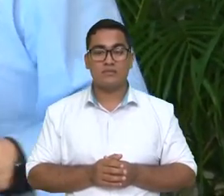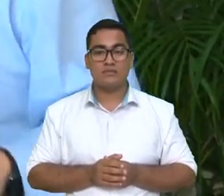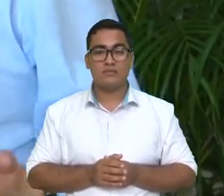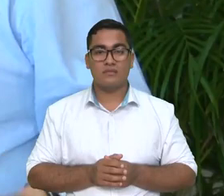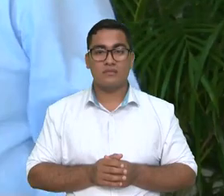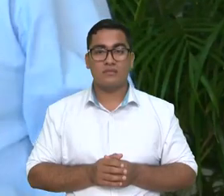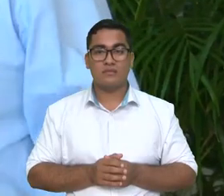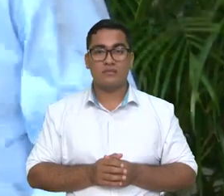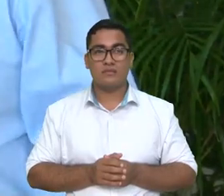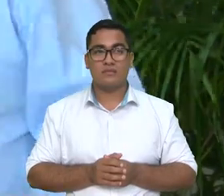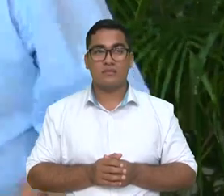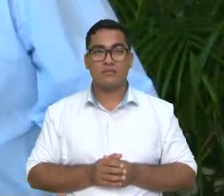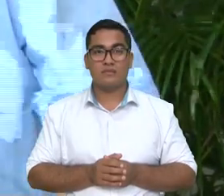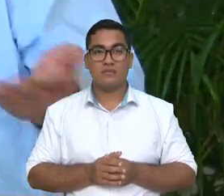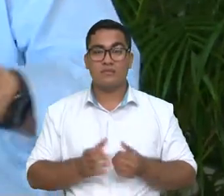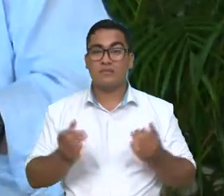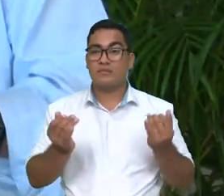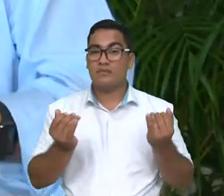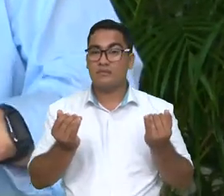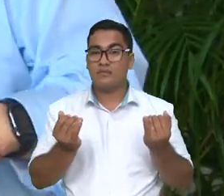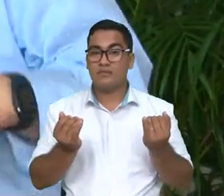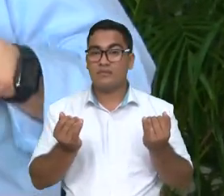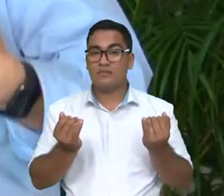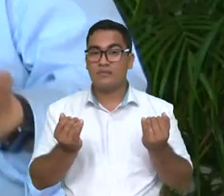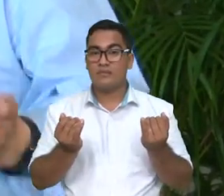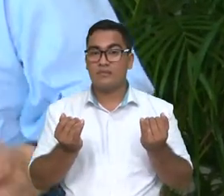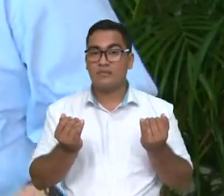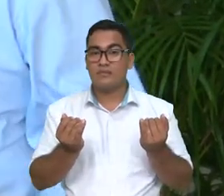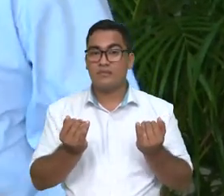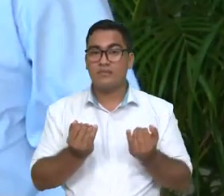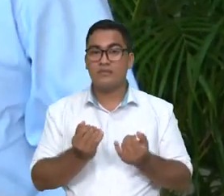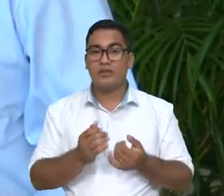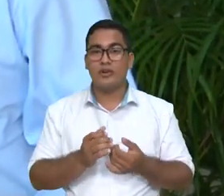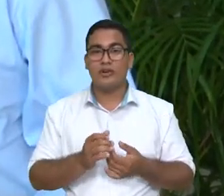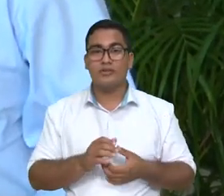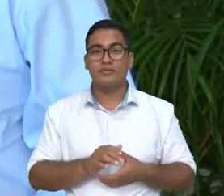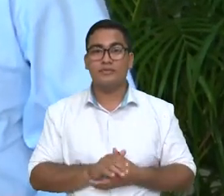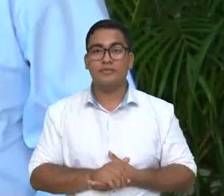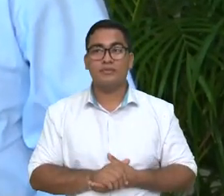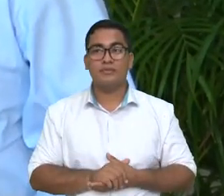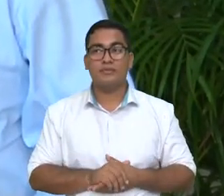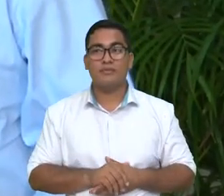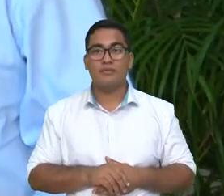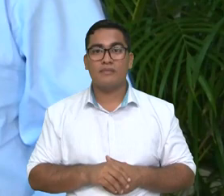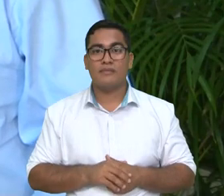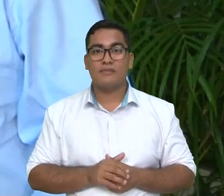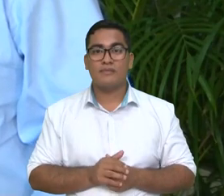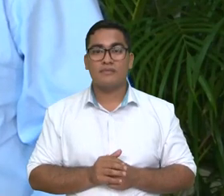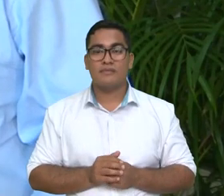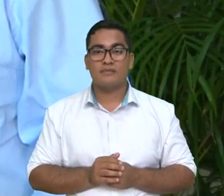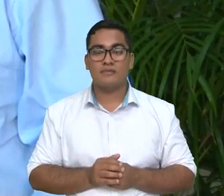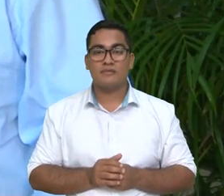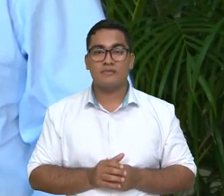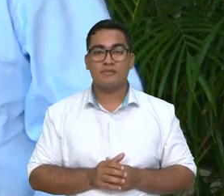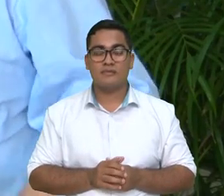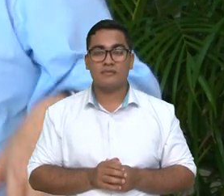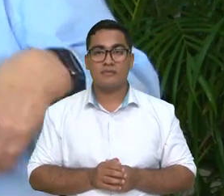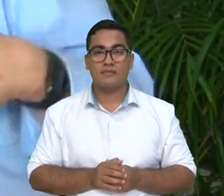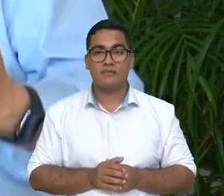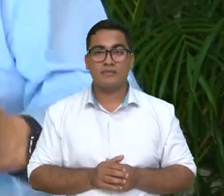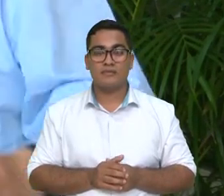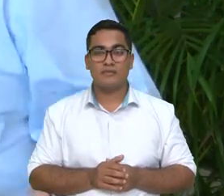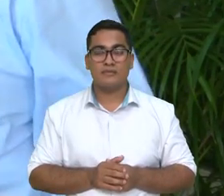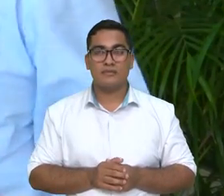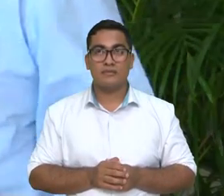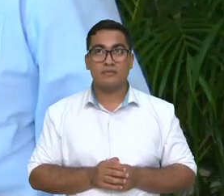proceso de transmisión de experiencia. Ellos nos vienen a transmitir, a presentar las experiencias que han tenido,